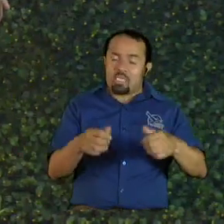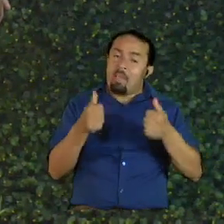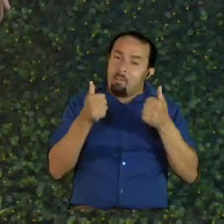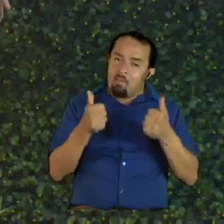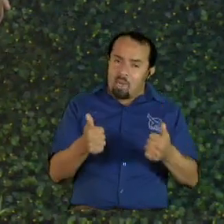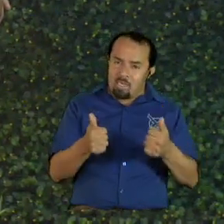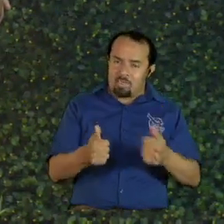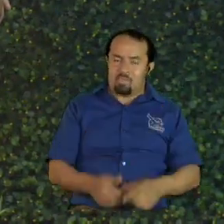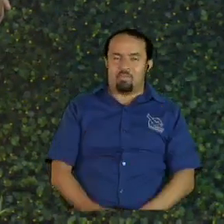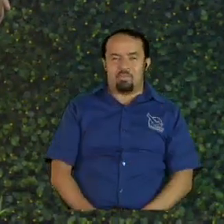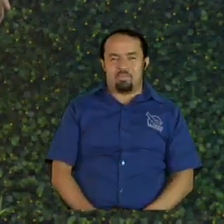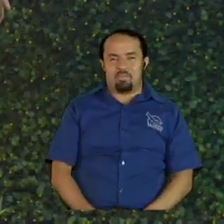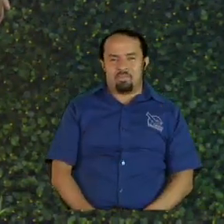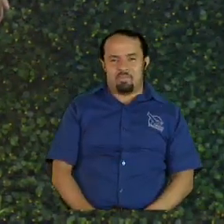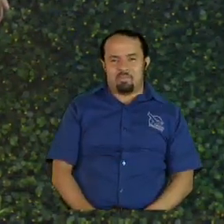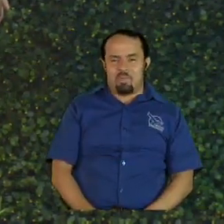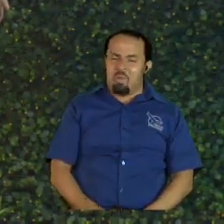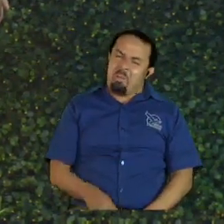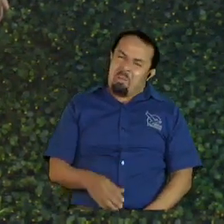menos.